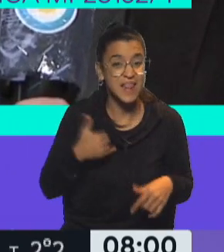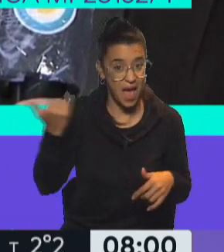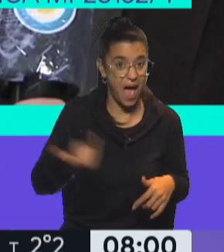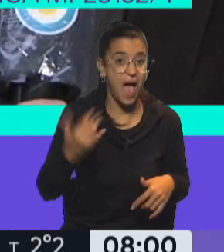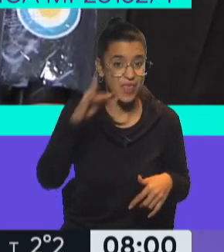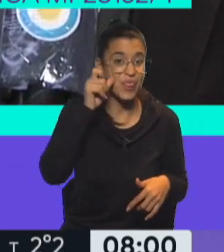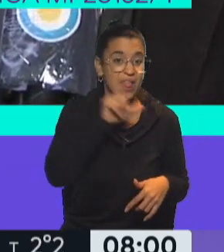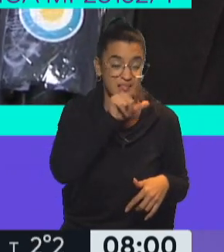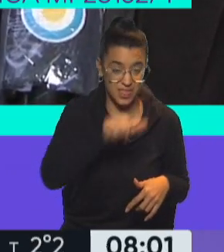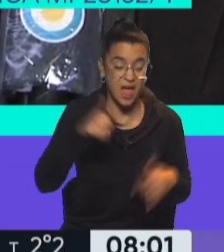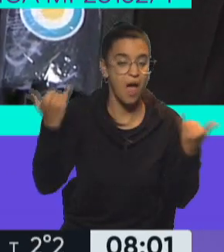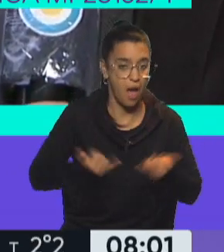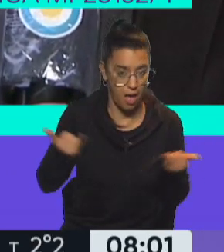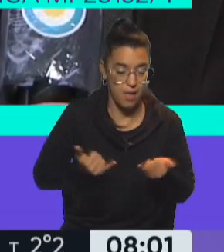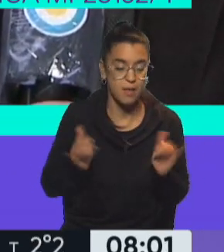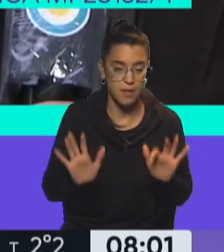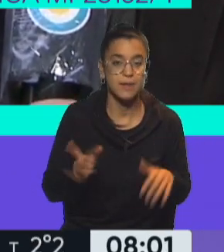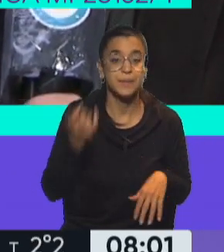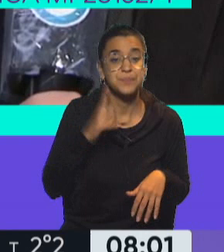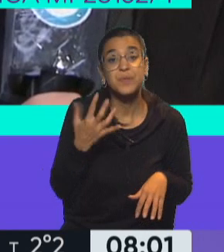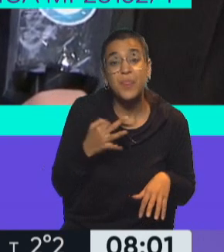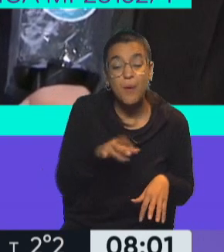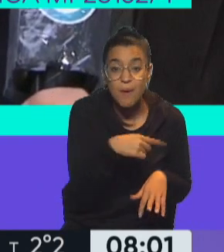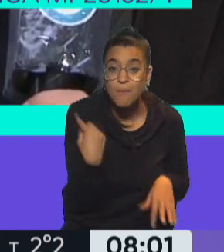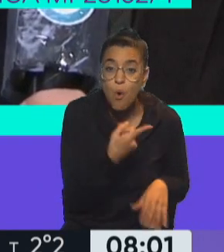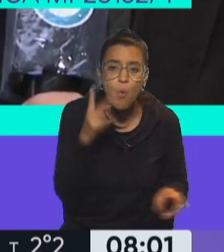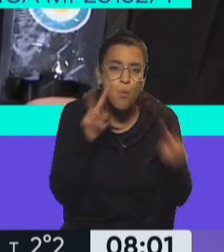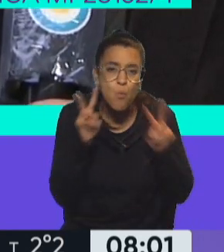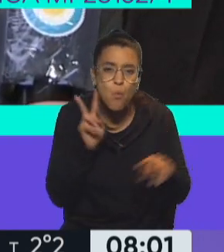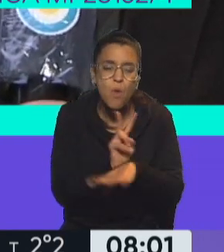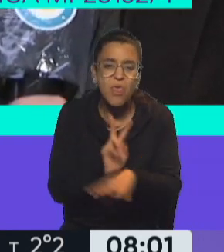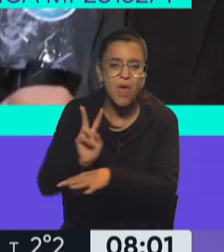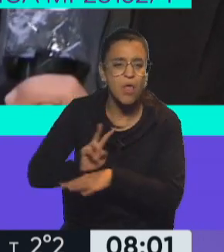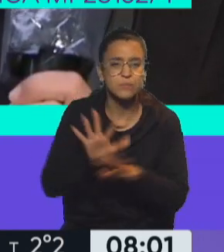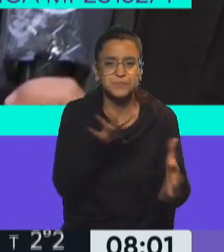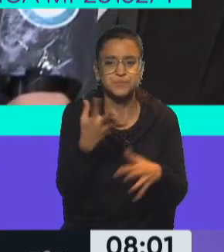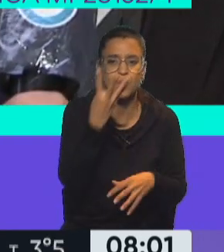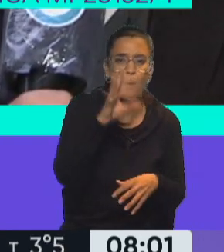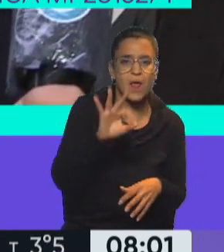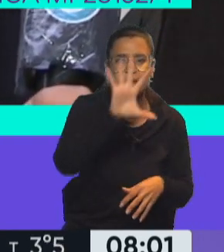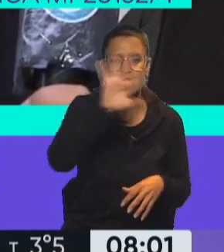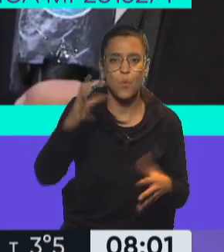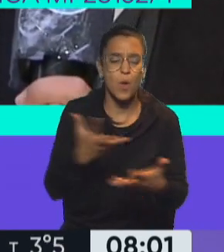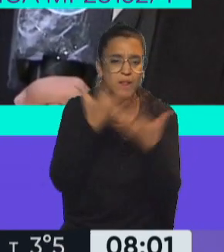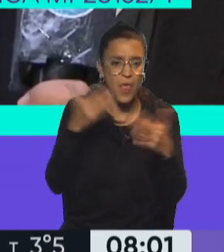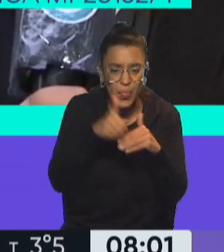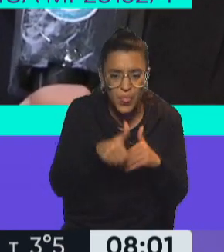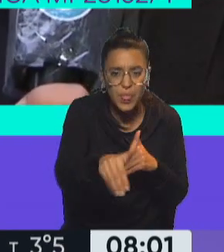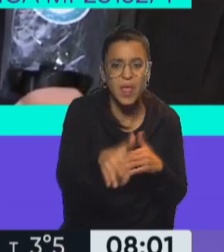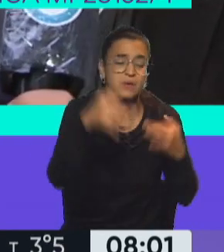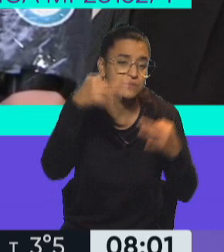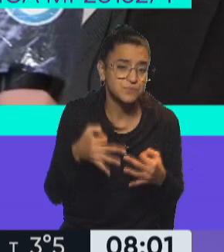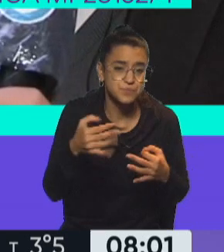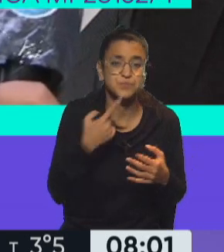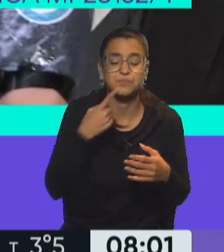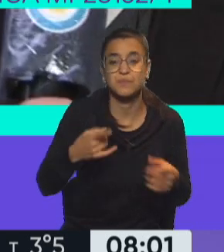estar circulando sin lugar a dudas, y hay que empezar a tener cuidado para más o menos en unos 40, 50 días, que es cuando posiblemente,